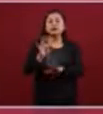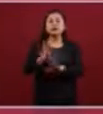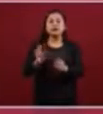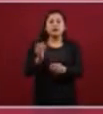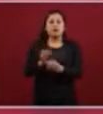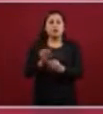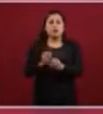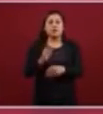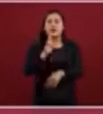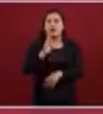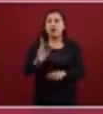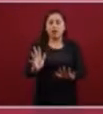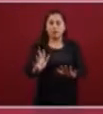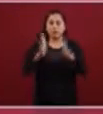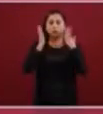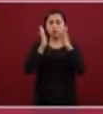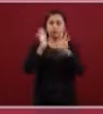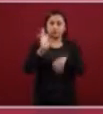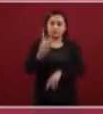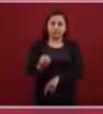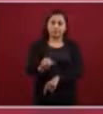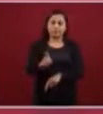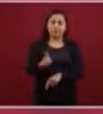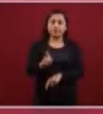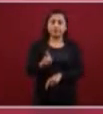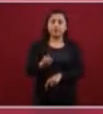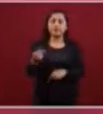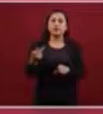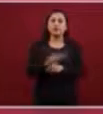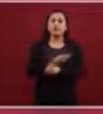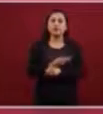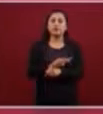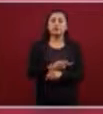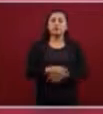hay una actuación